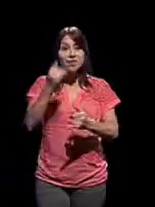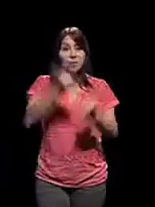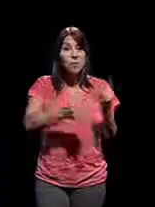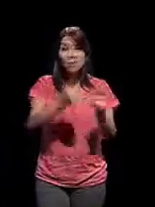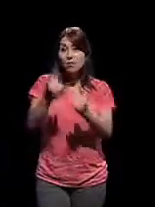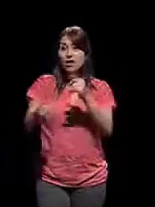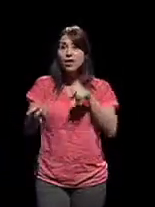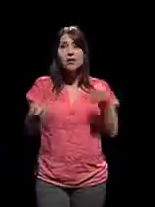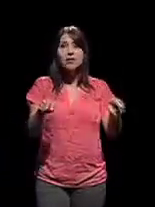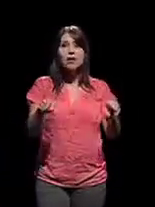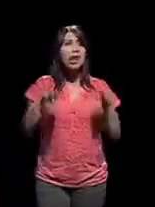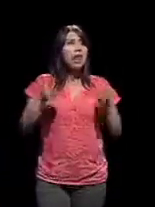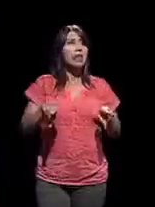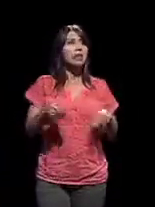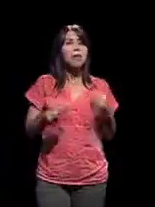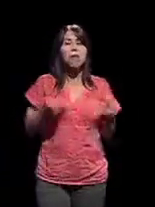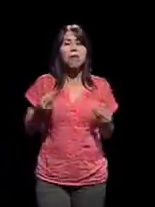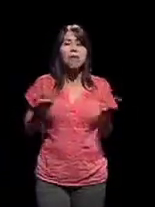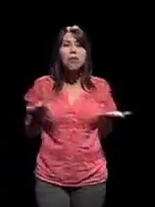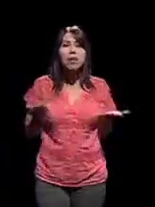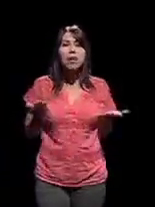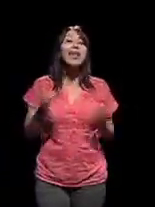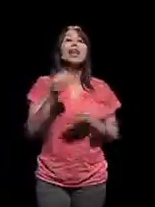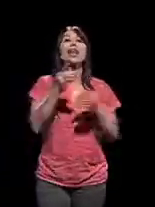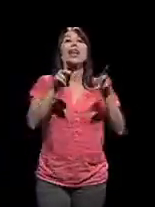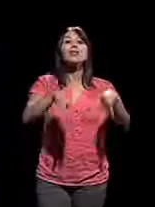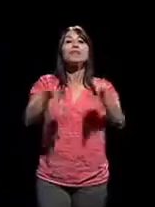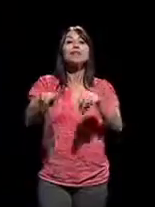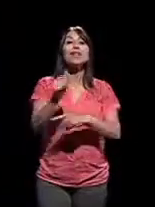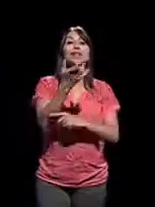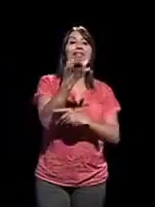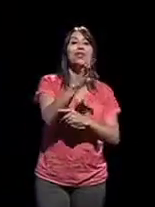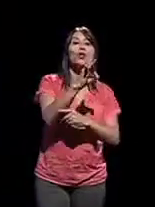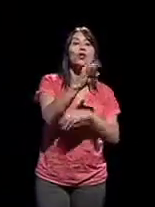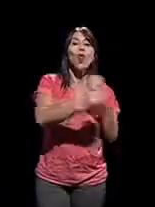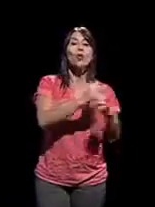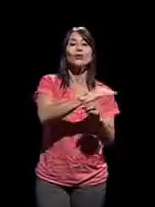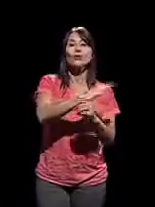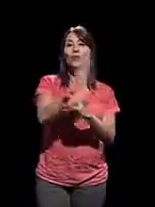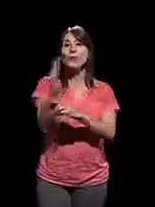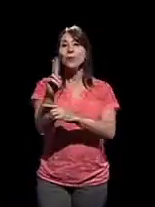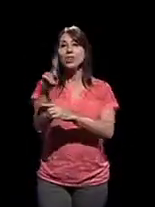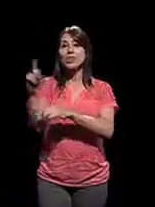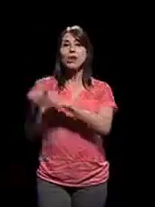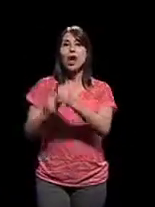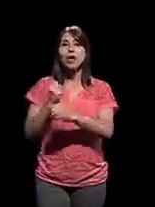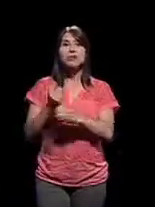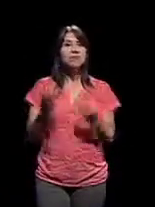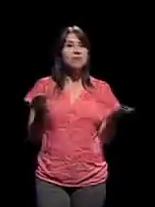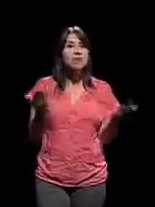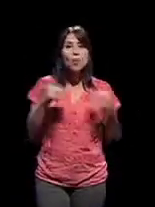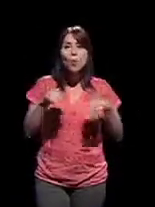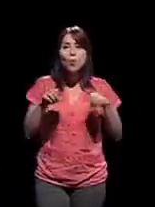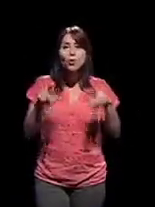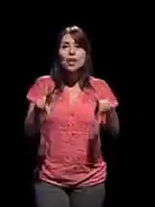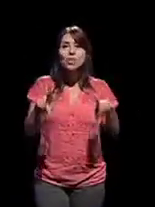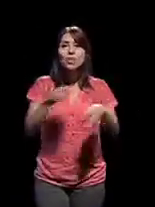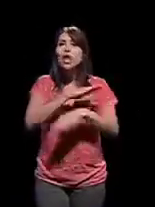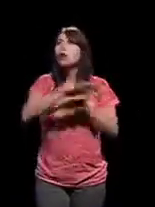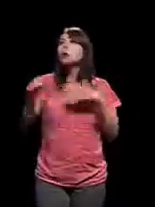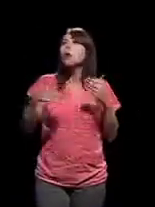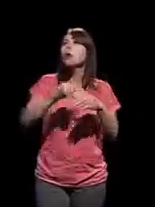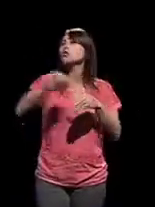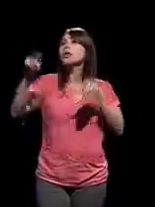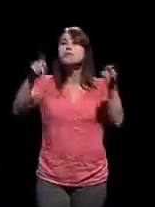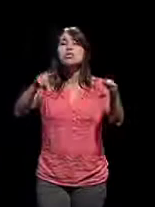secundaria, la gente queda guindando, ¿verdad? Hay una edad de los 18 a los 21 en los que no hay opciones laborales, es decir, en la época en la que todo el resto de la